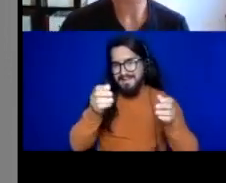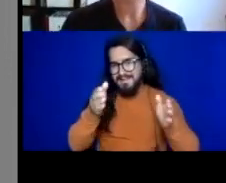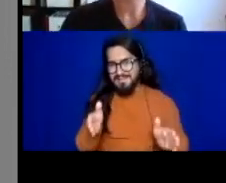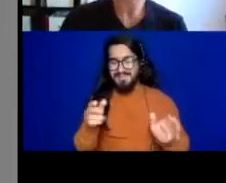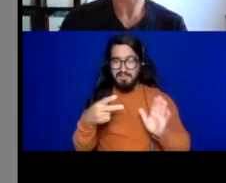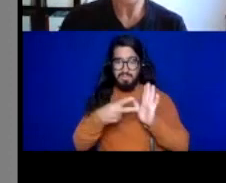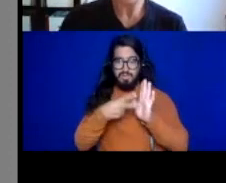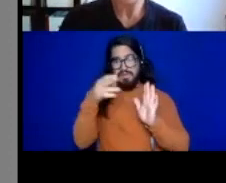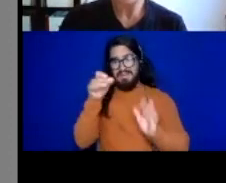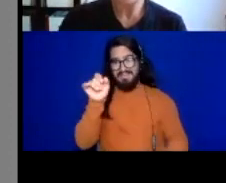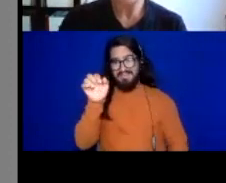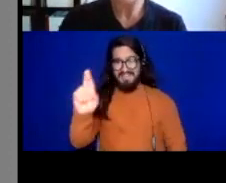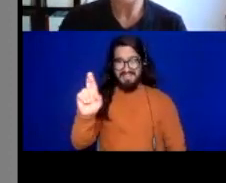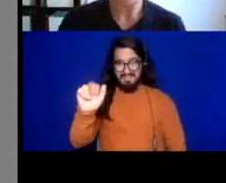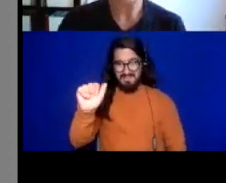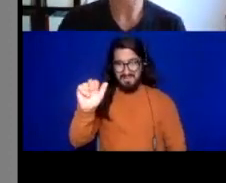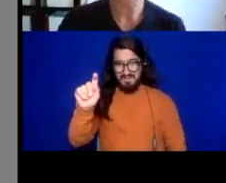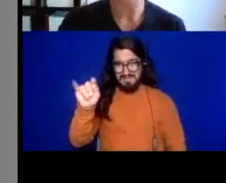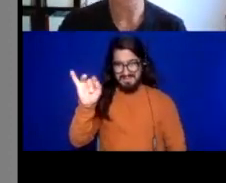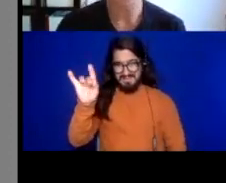mis contraseñas.